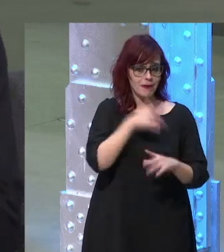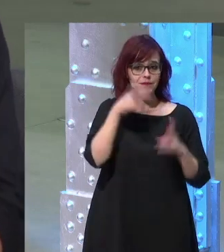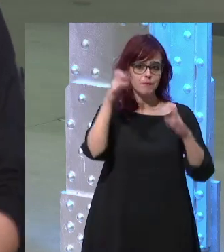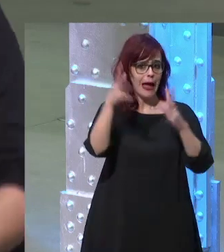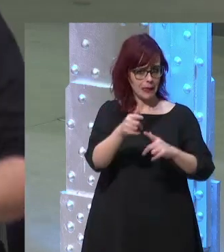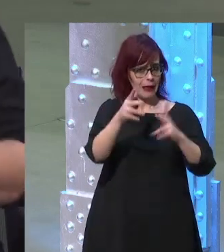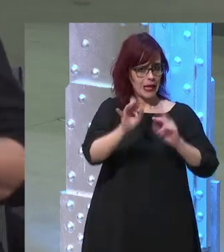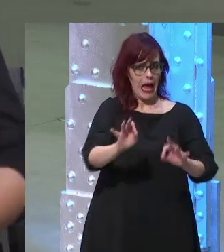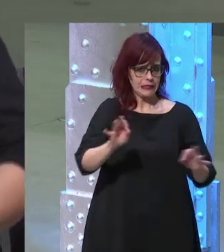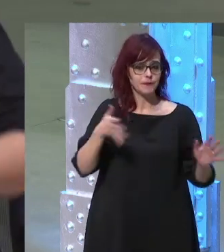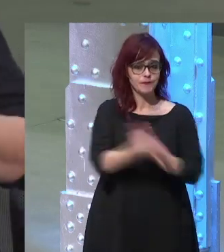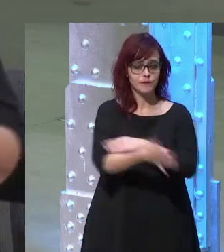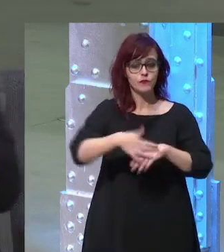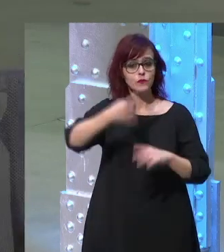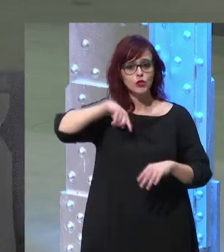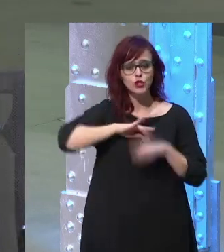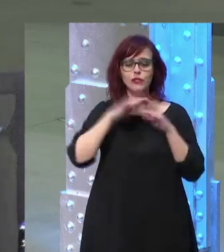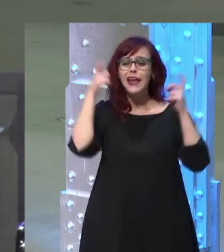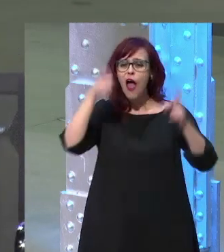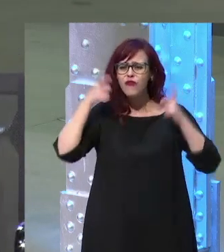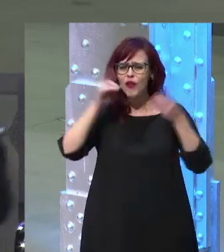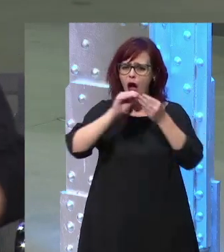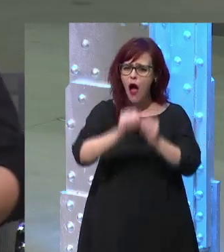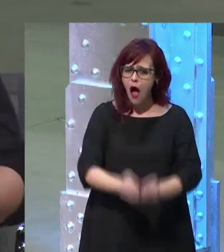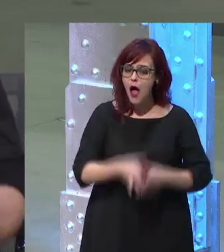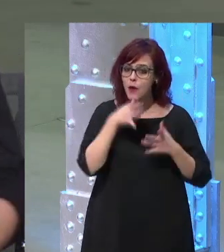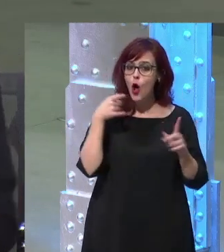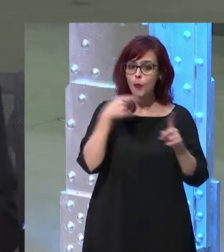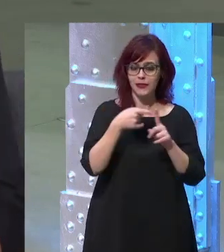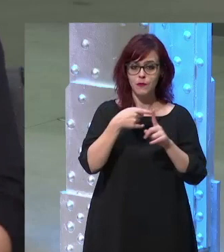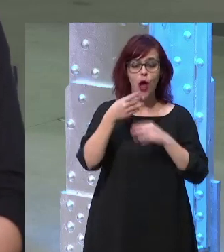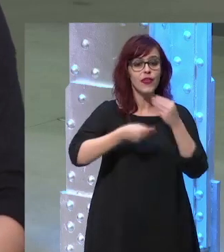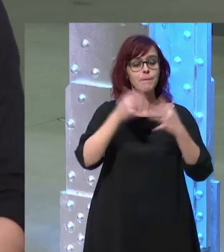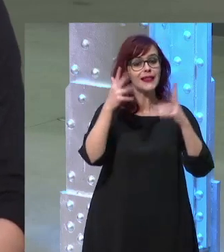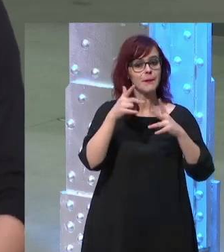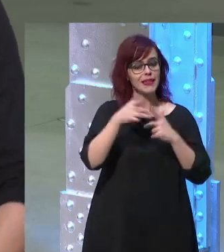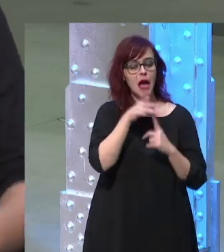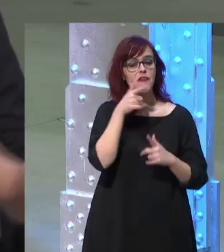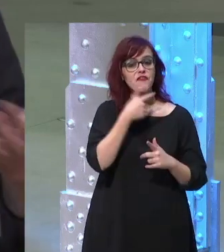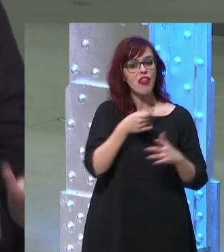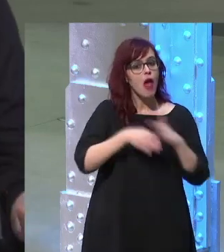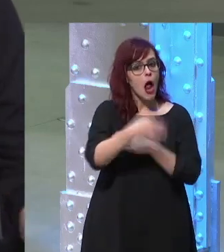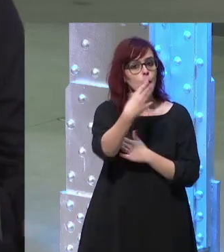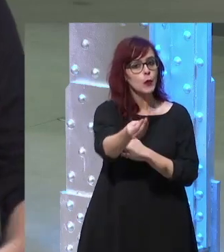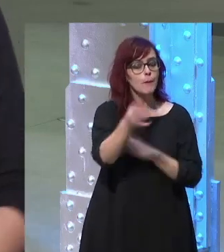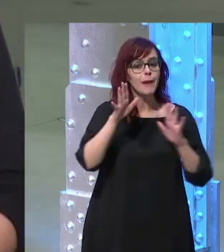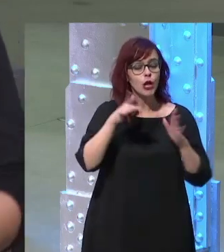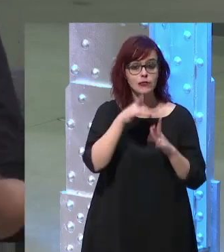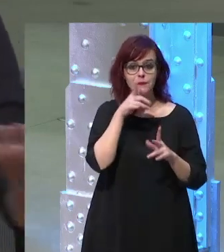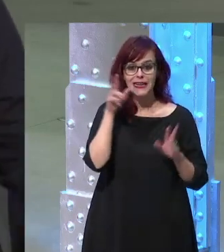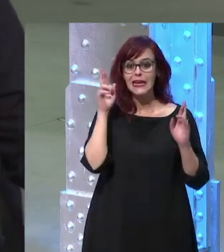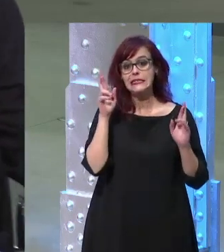de matemáticas. Eso quiere decir que nosotros nos hemos esforzado muchísimo por hacer las matemáticas asequibles, pero también esperamos que